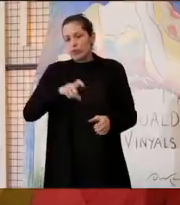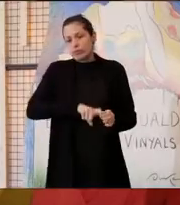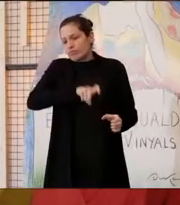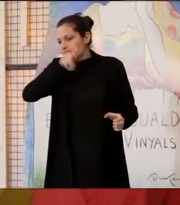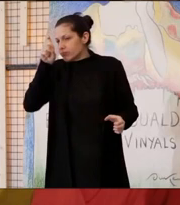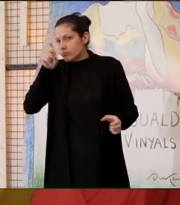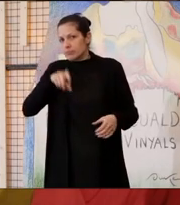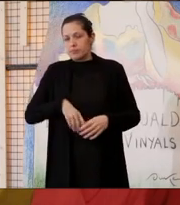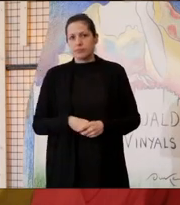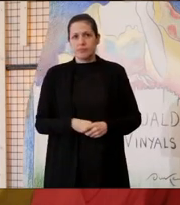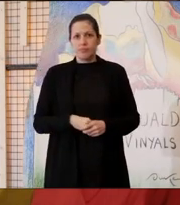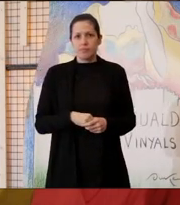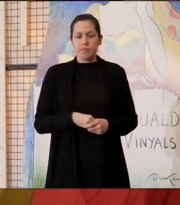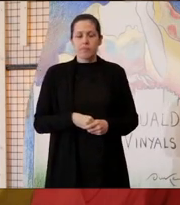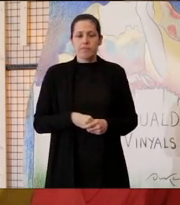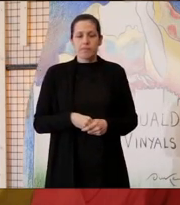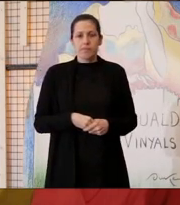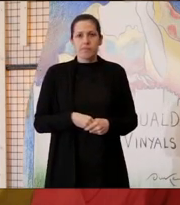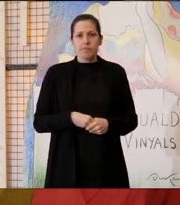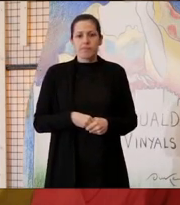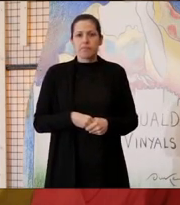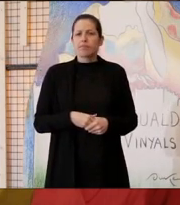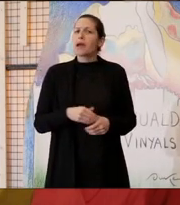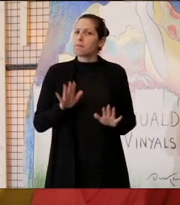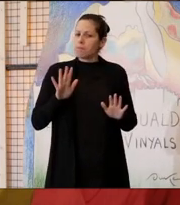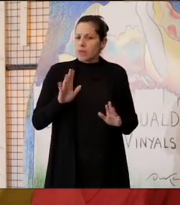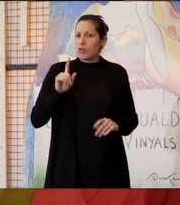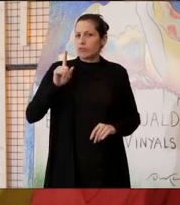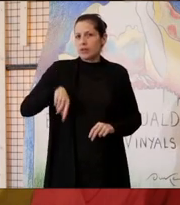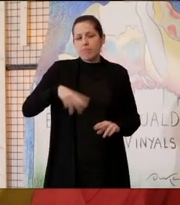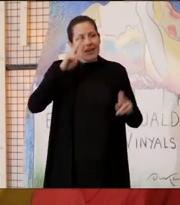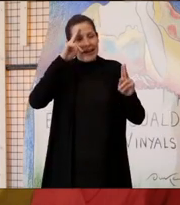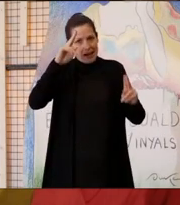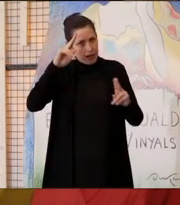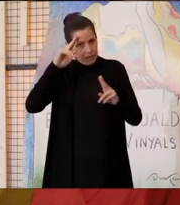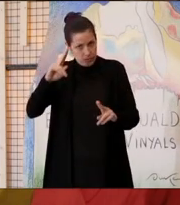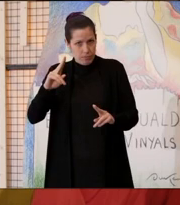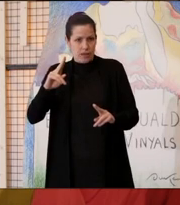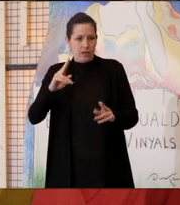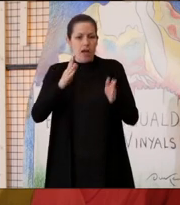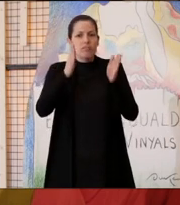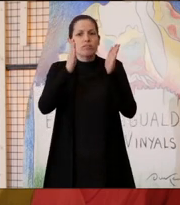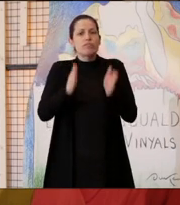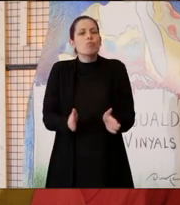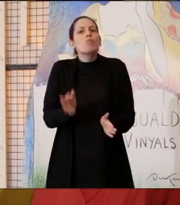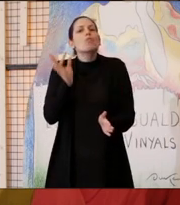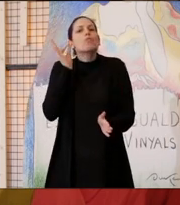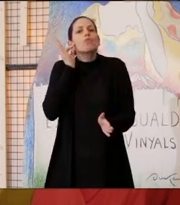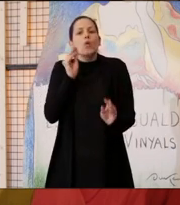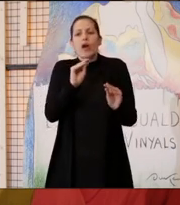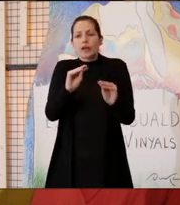poder pero en todo caso respetando también las decisiones que toman Esas mujeres faltaría